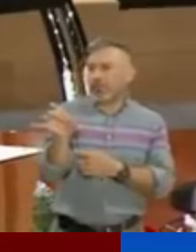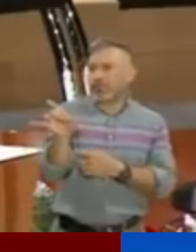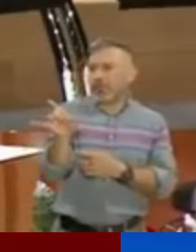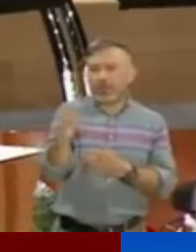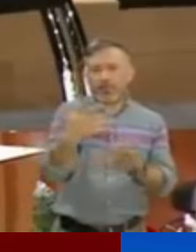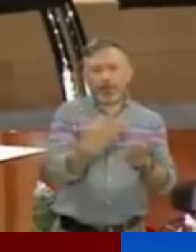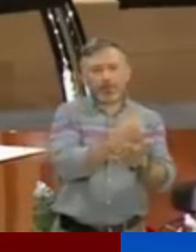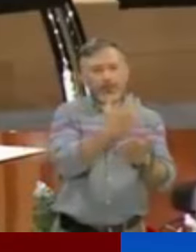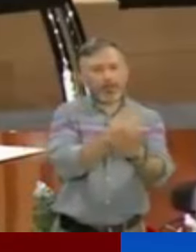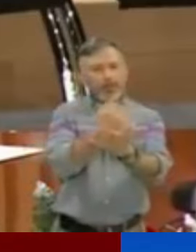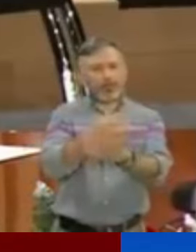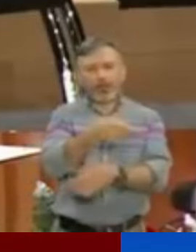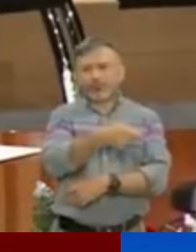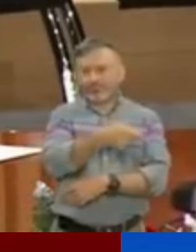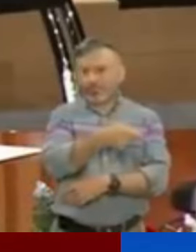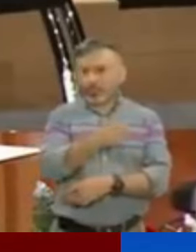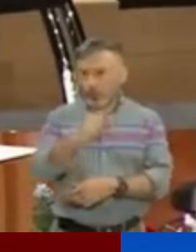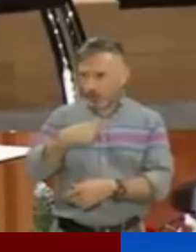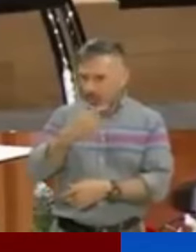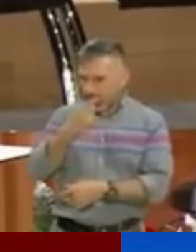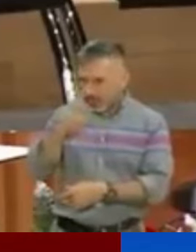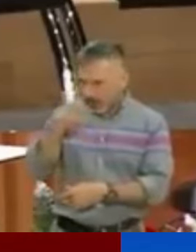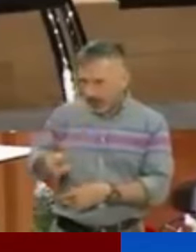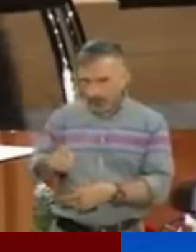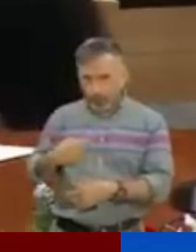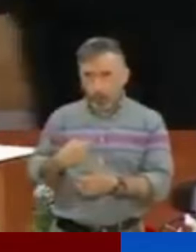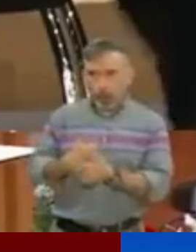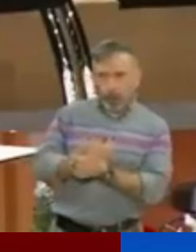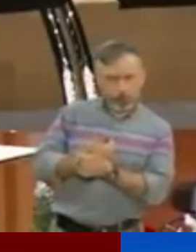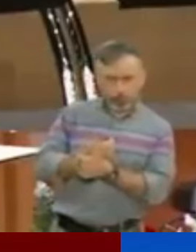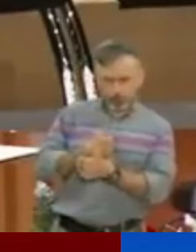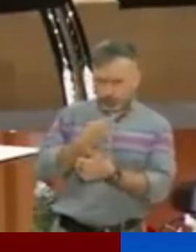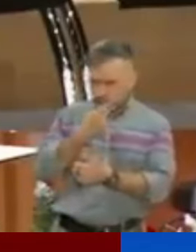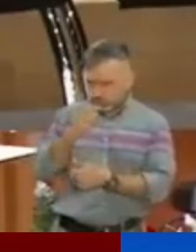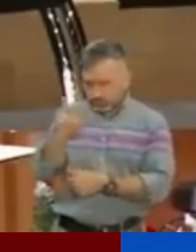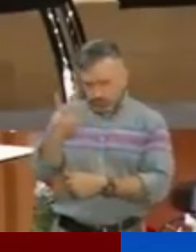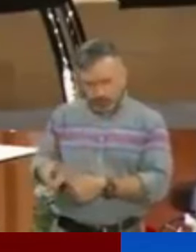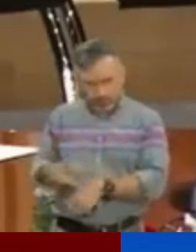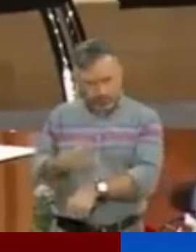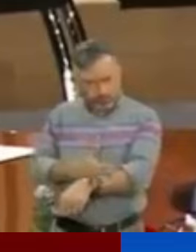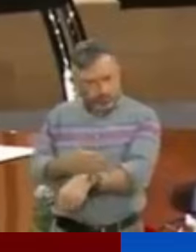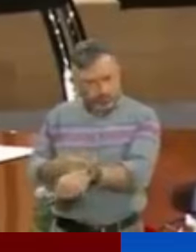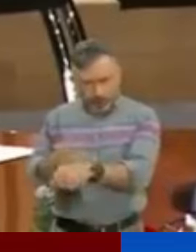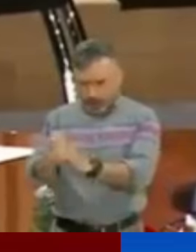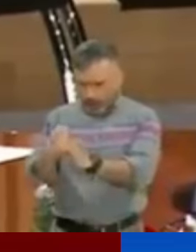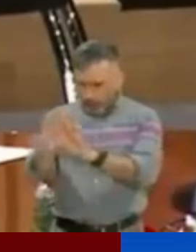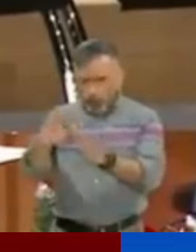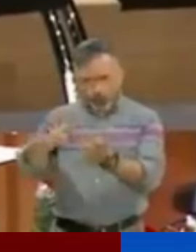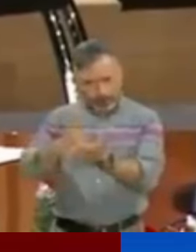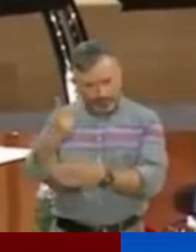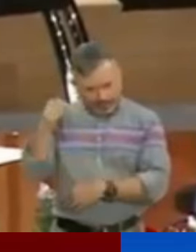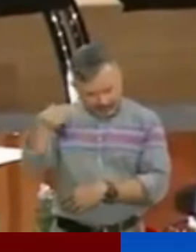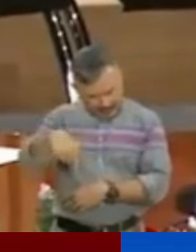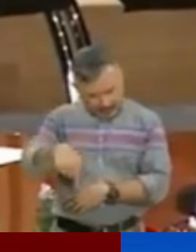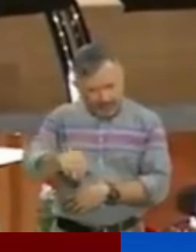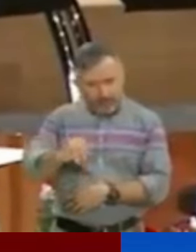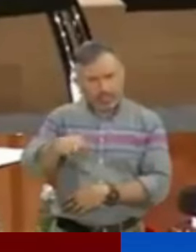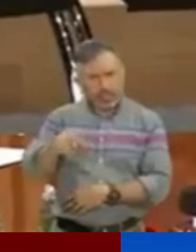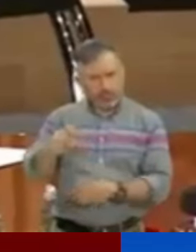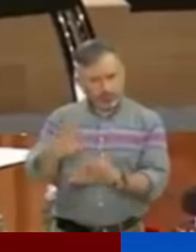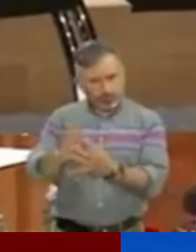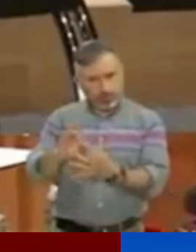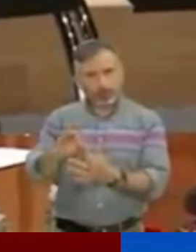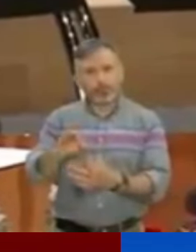hemos sido muy claros y lo hemos dicho con todas sus letras y lo volvemos a decir hoy aquí en el Consejo General del INE, con el